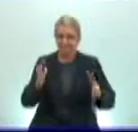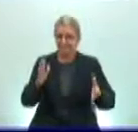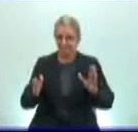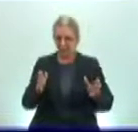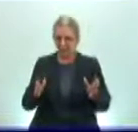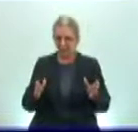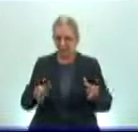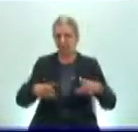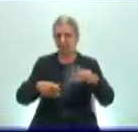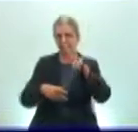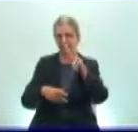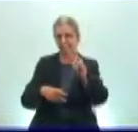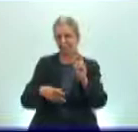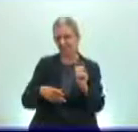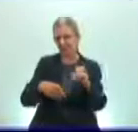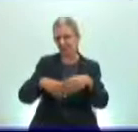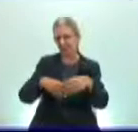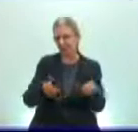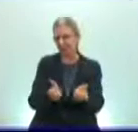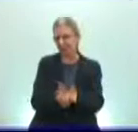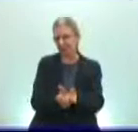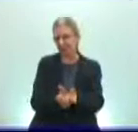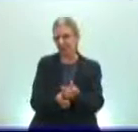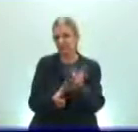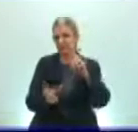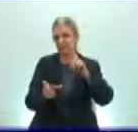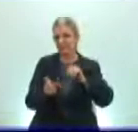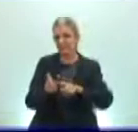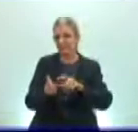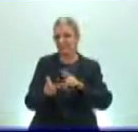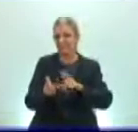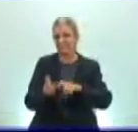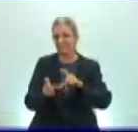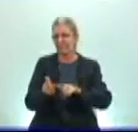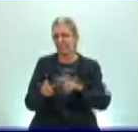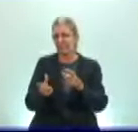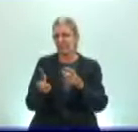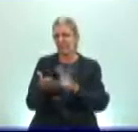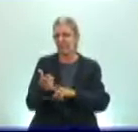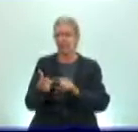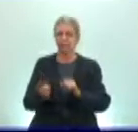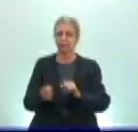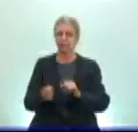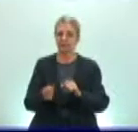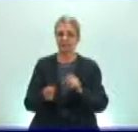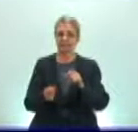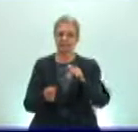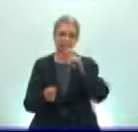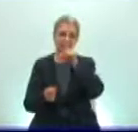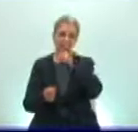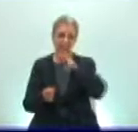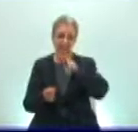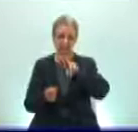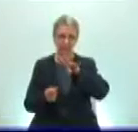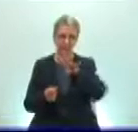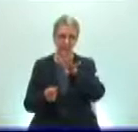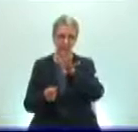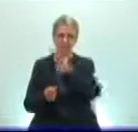del Partido Comunista de la Unión Soviética, celebrado en Moscú entre el 14 y el 25 de febrero